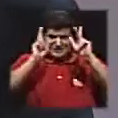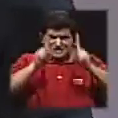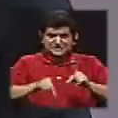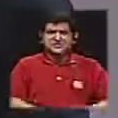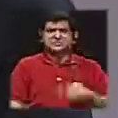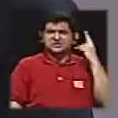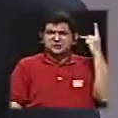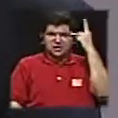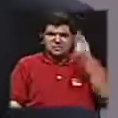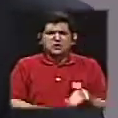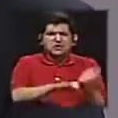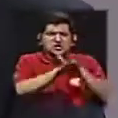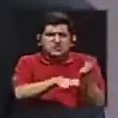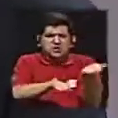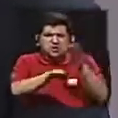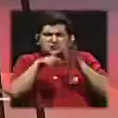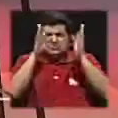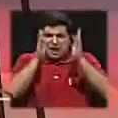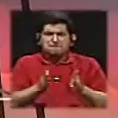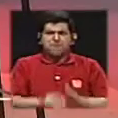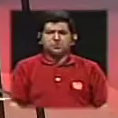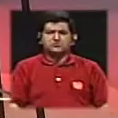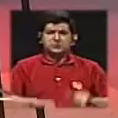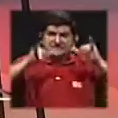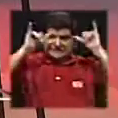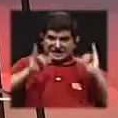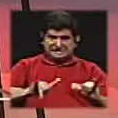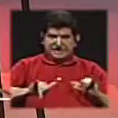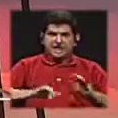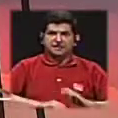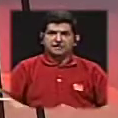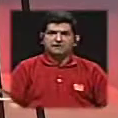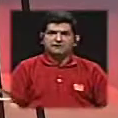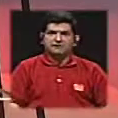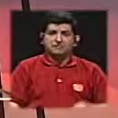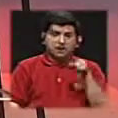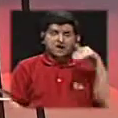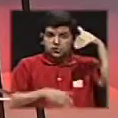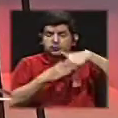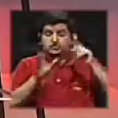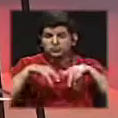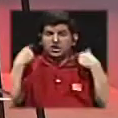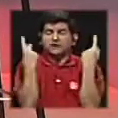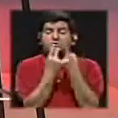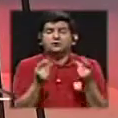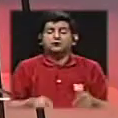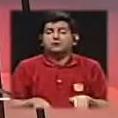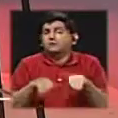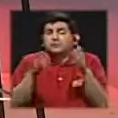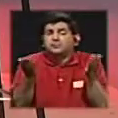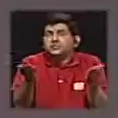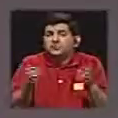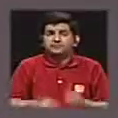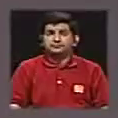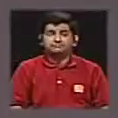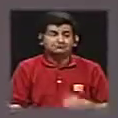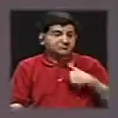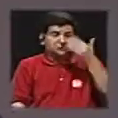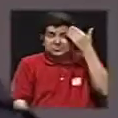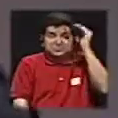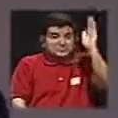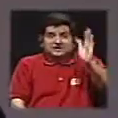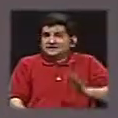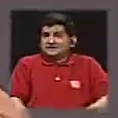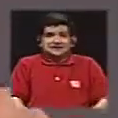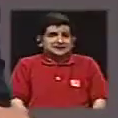los políticos tramposos que han quedado dentro del partido? No tengo la menor idea.